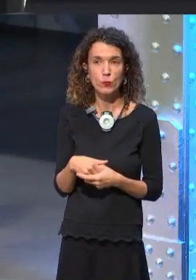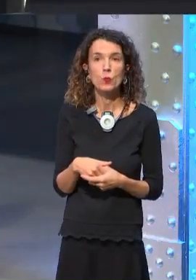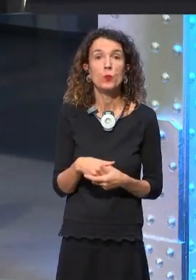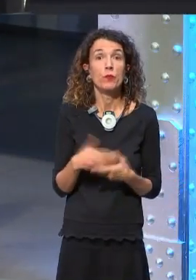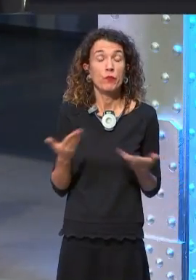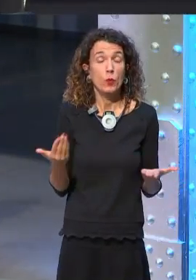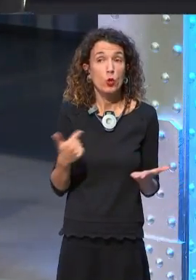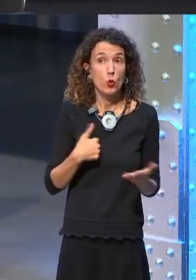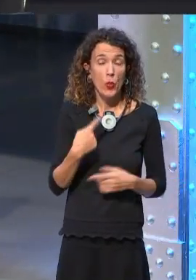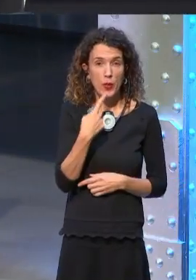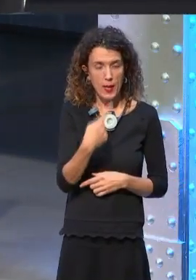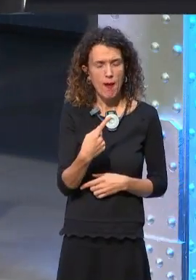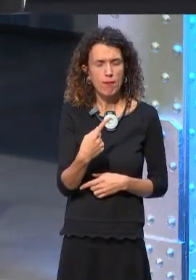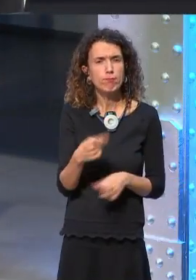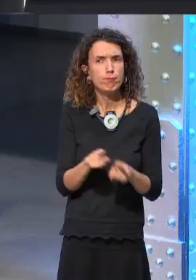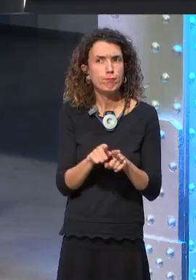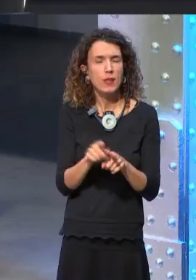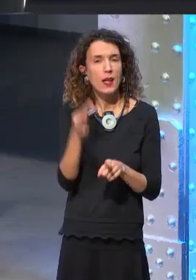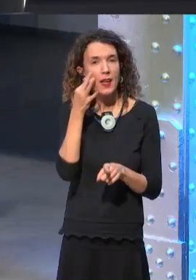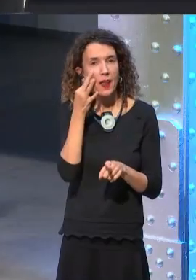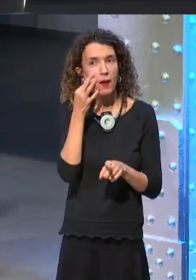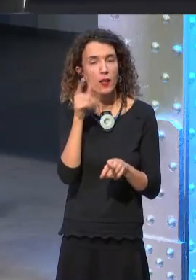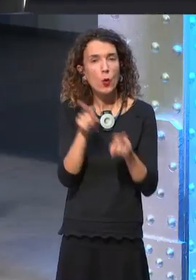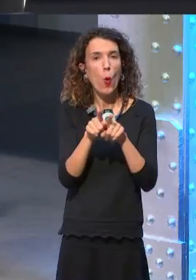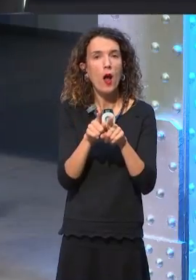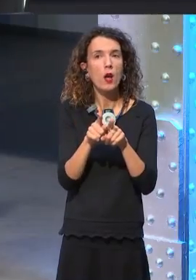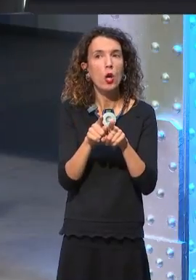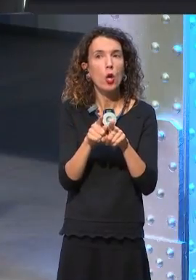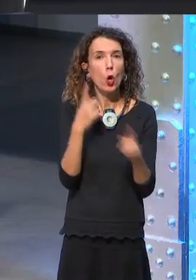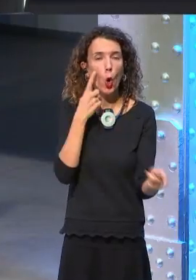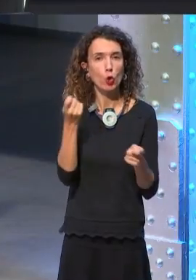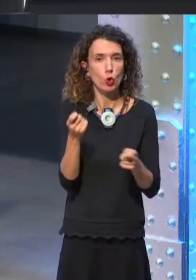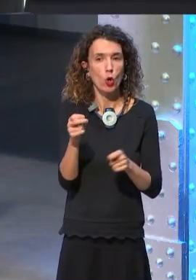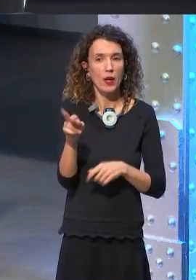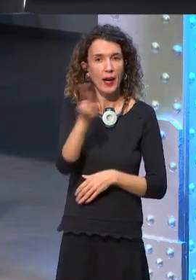Bueno, yo diría que en realidad se está recuperando control.